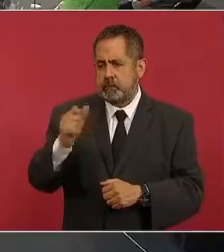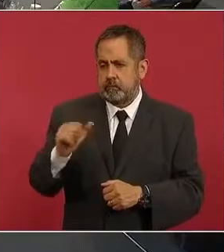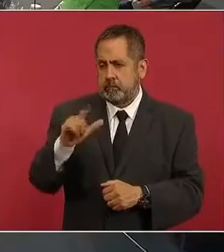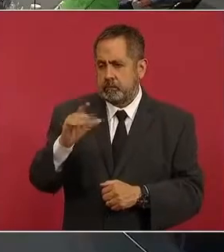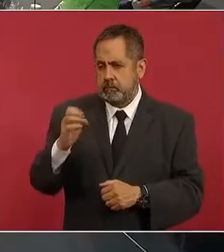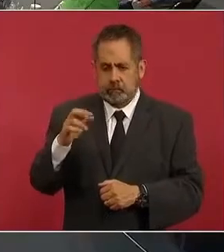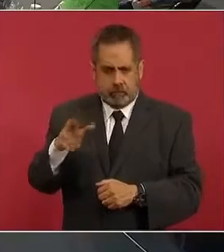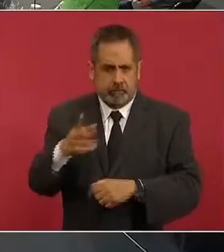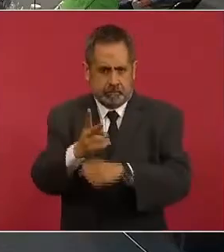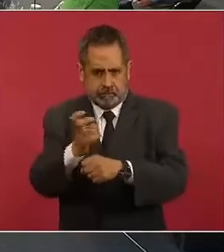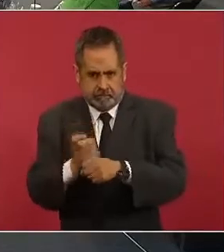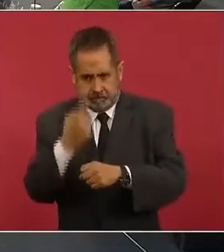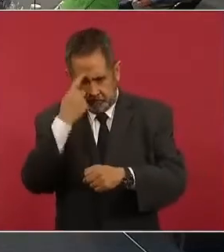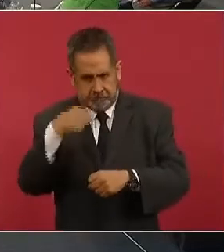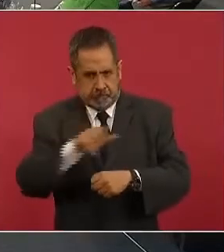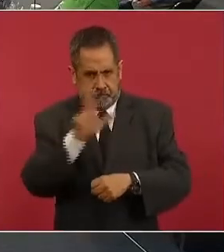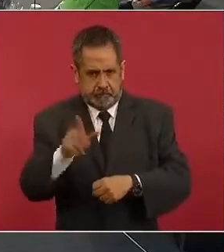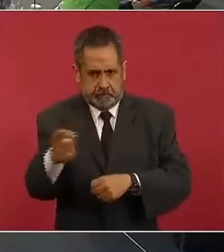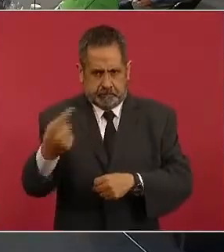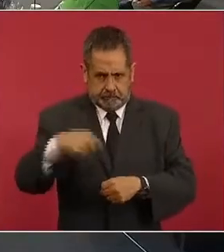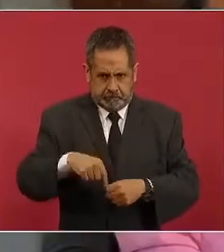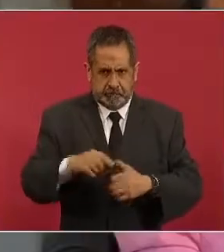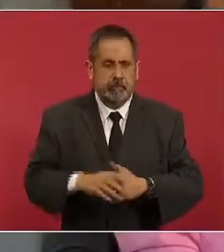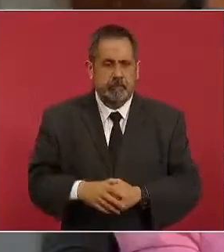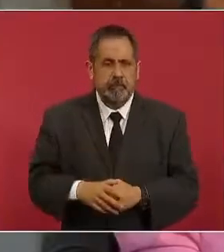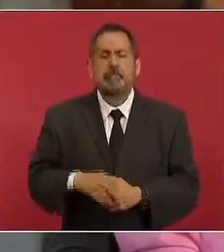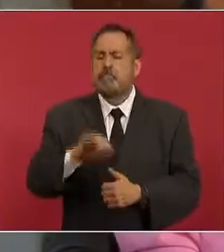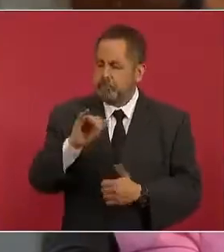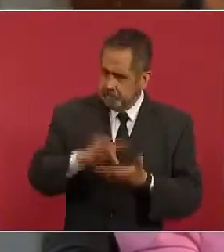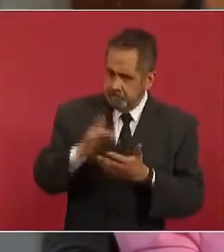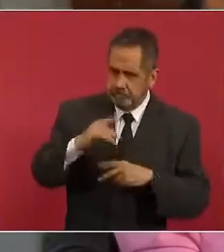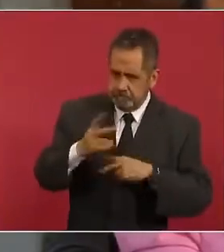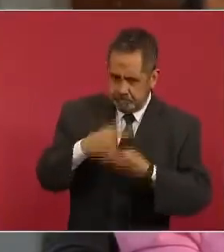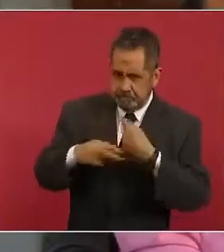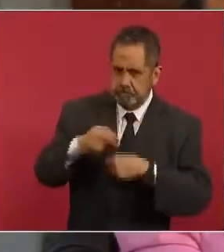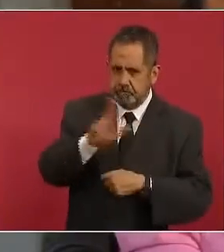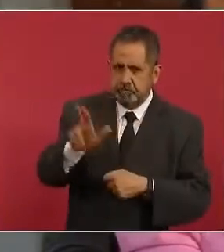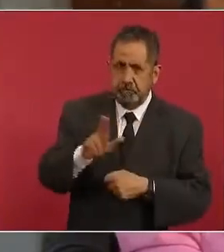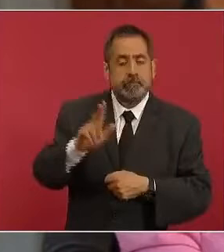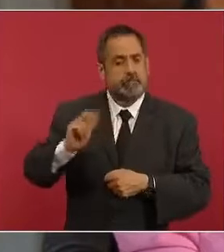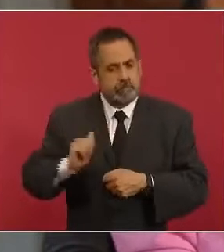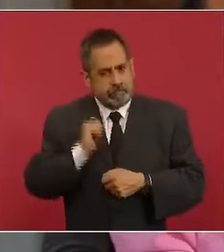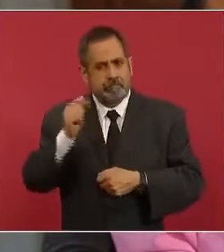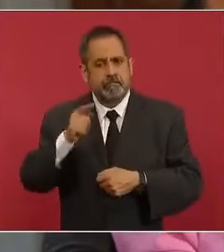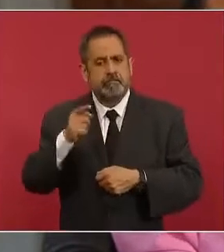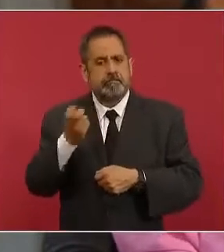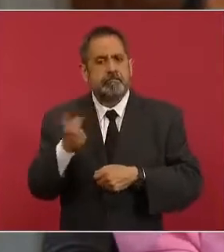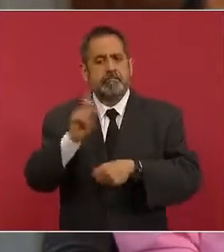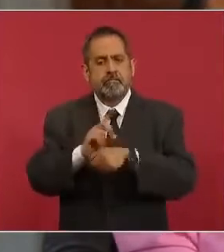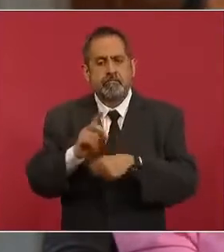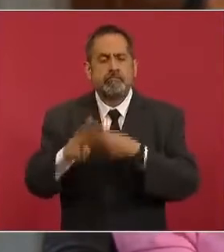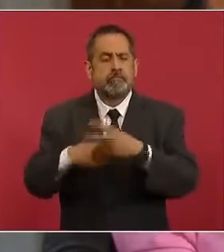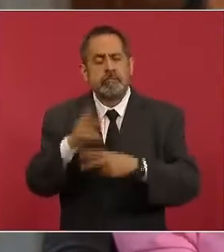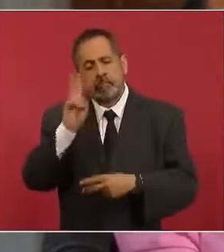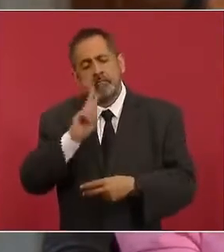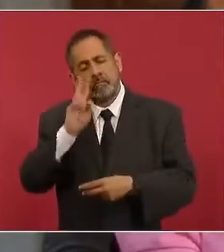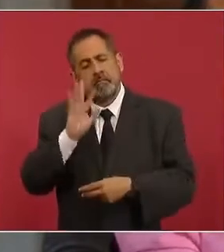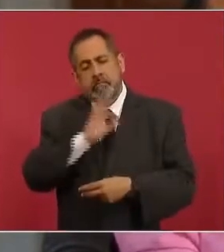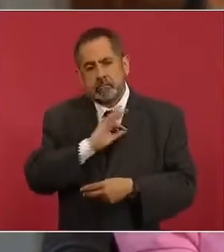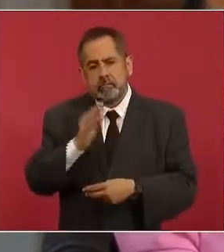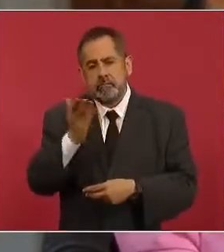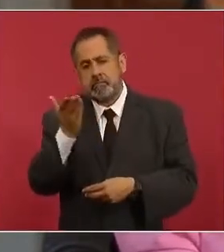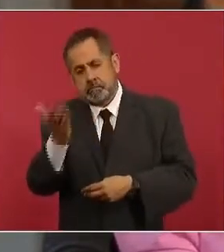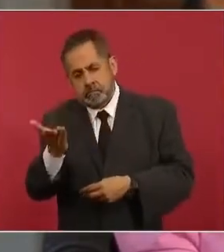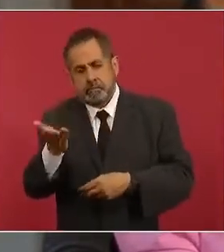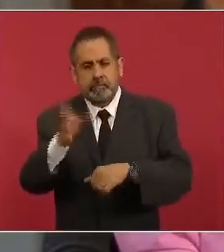Te invitamos para que estés aquí el martes. Ok, aquí estoy el martes y aprovechando que va a venir el secretario de Salud, a ver si le pudiéramos